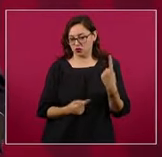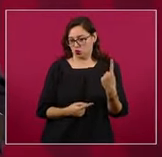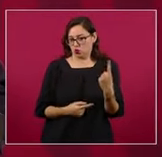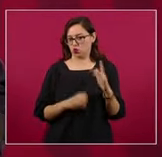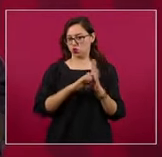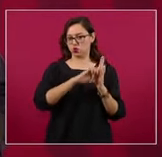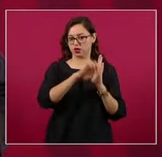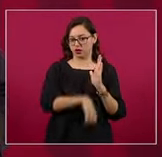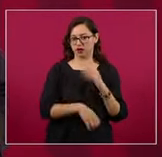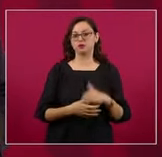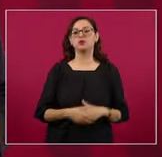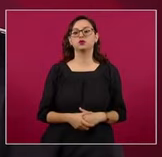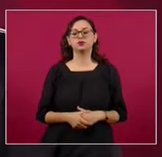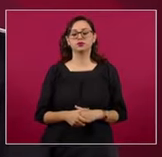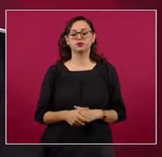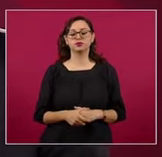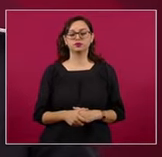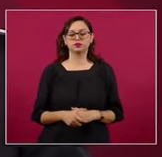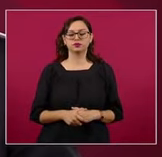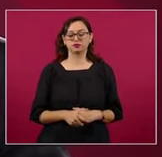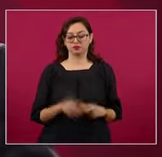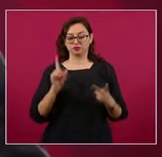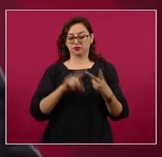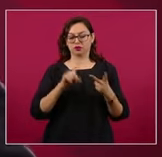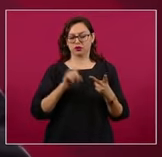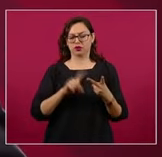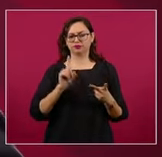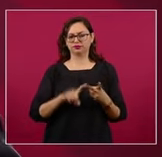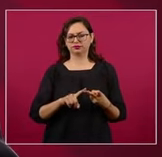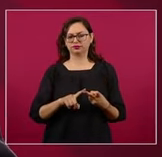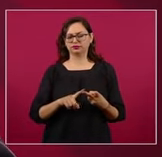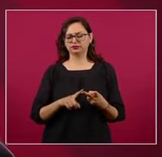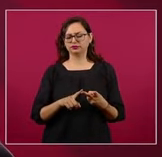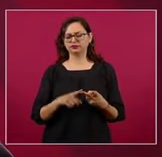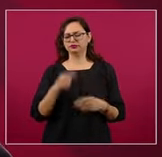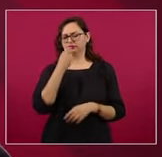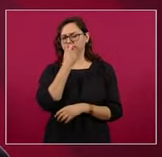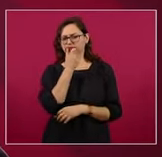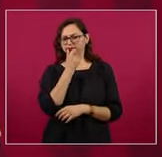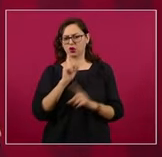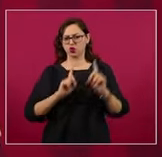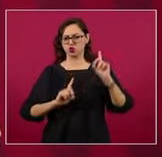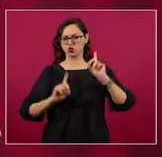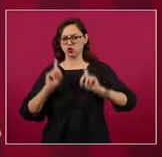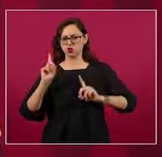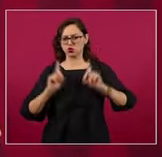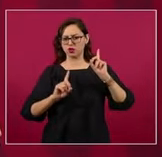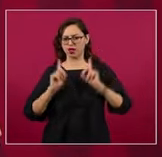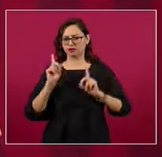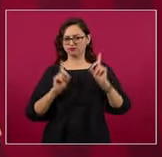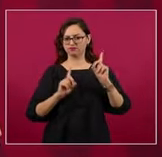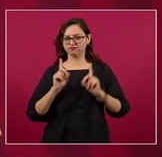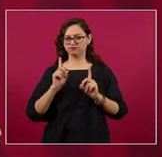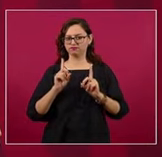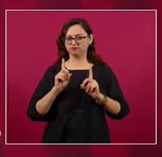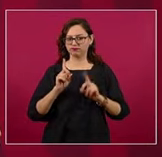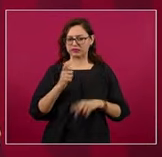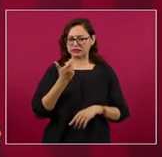duda fundada de parte de la UIF de la exacta procedencia.